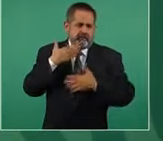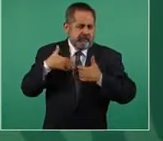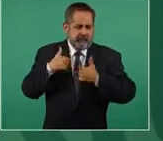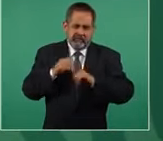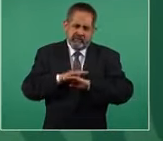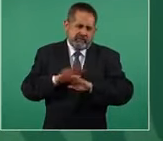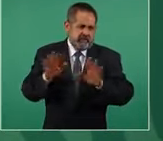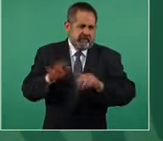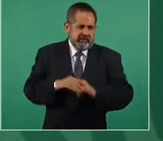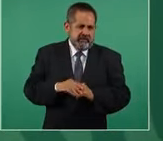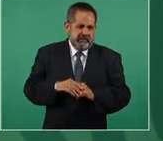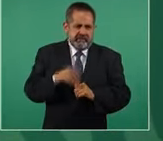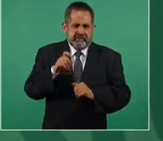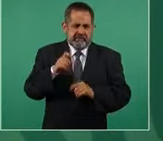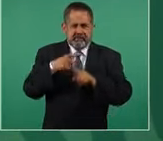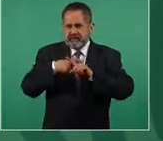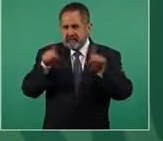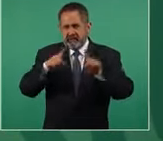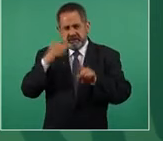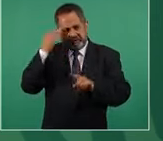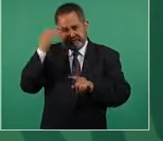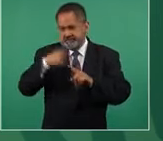de que eran otros tiempos.